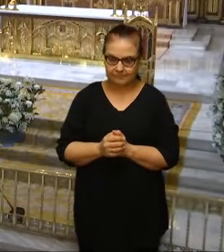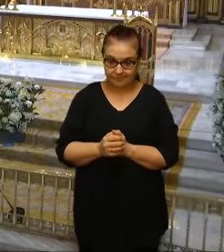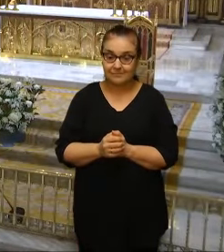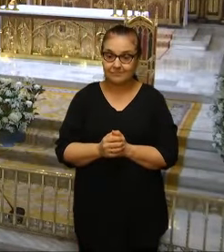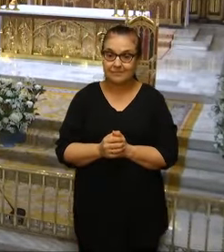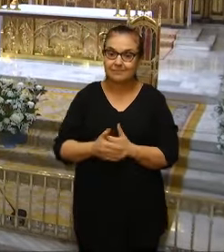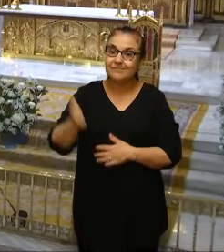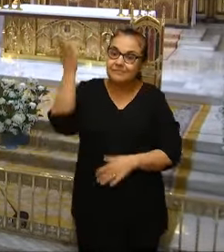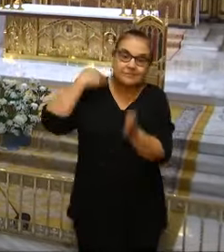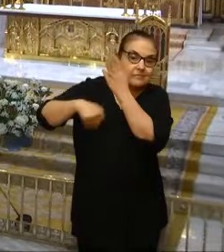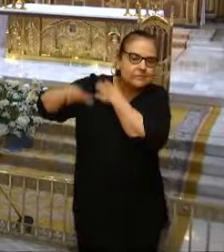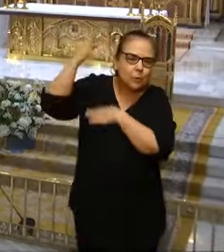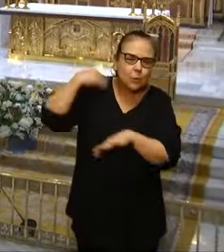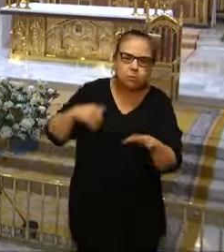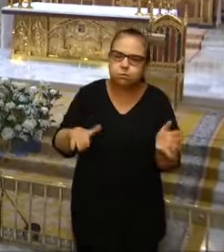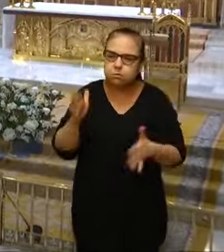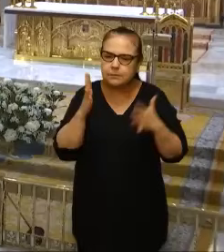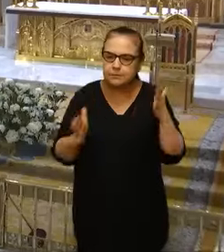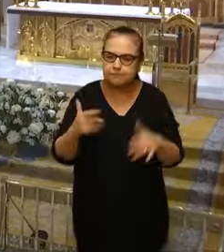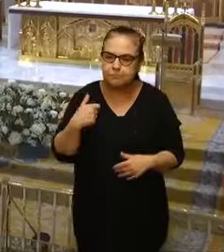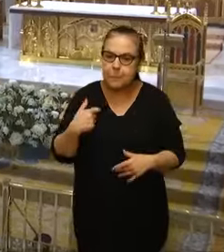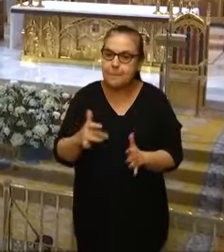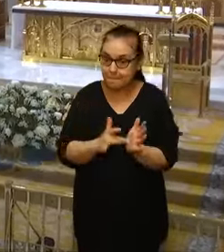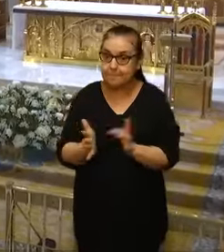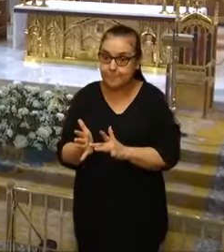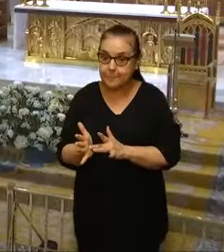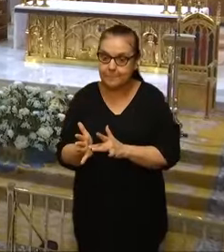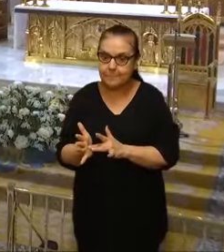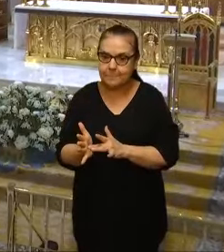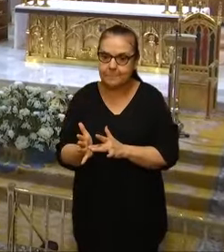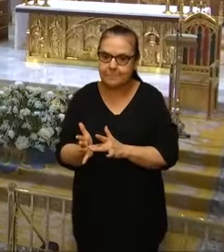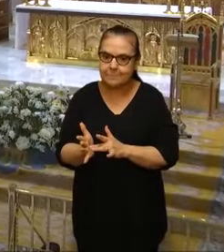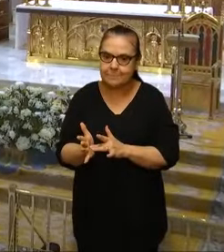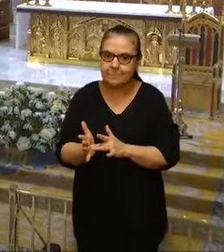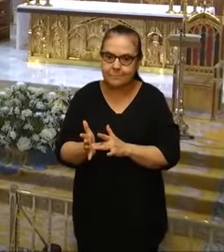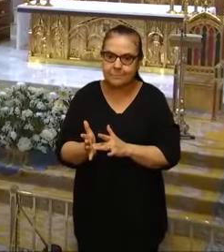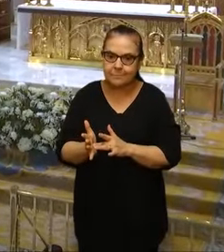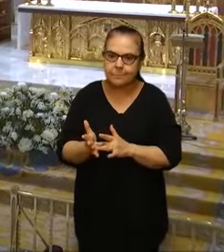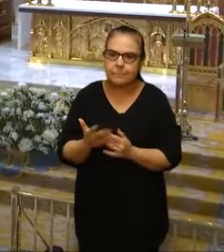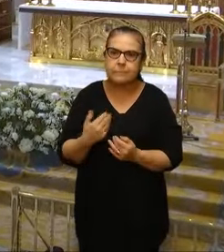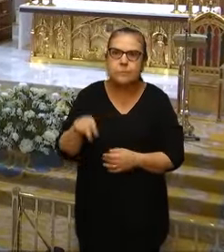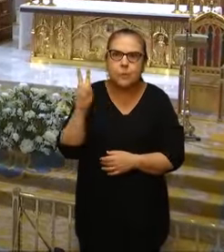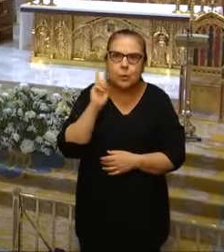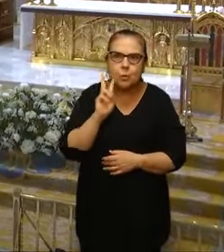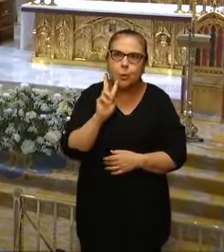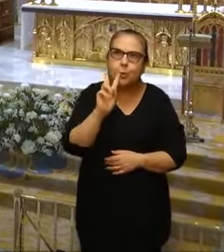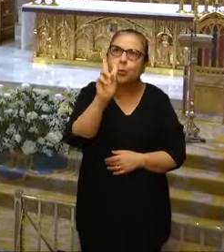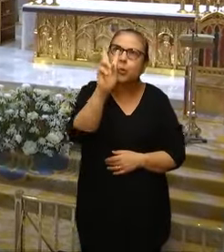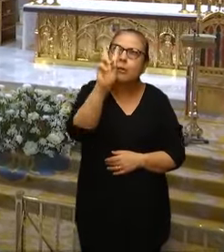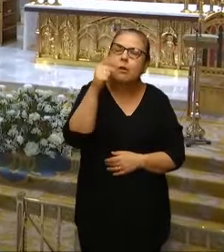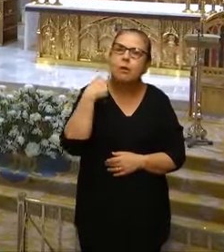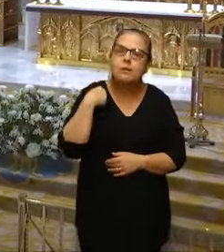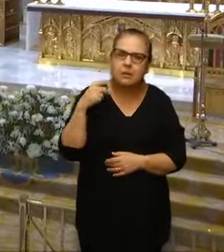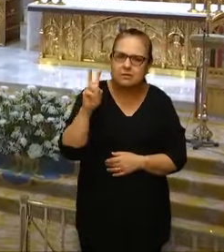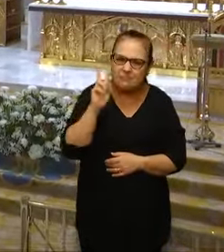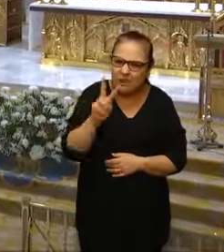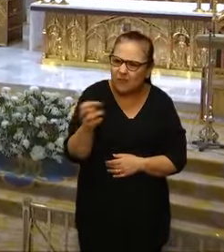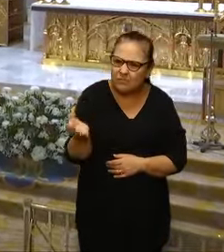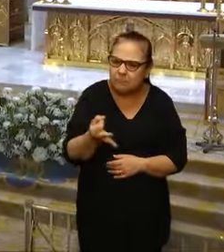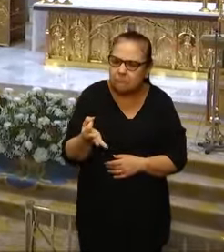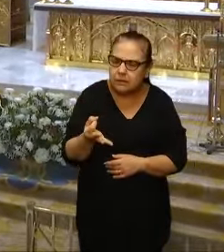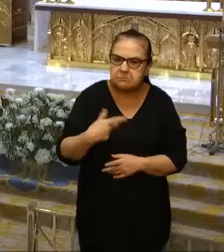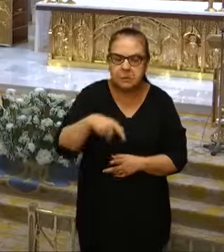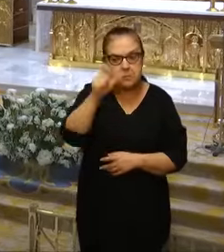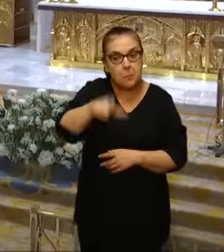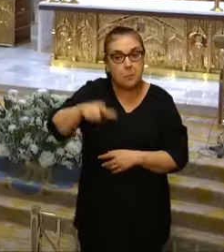En aquel tiempo, Jesús, alzando los ojos, vio a unos